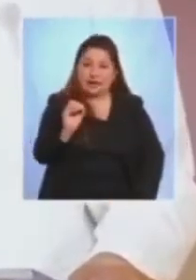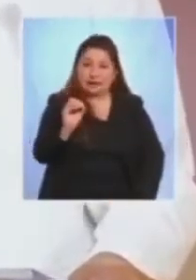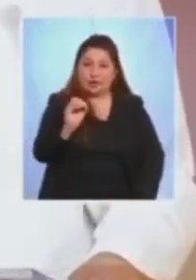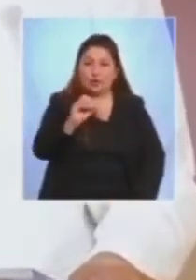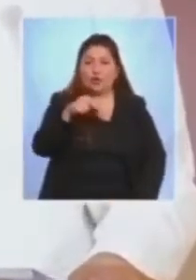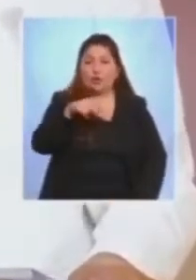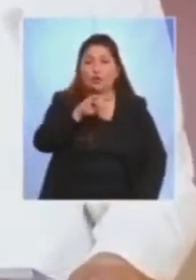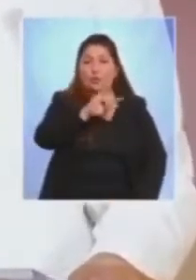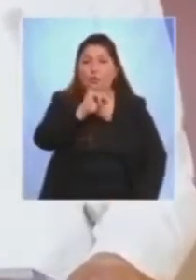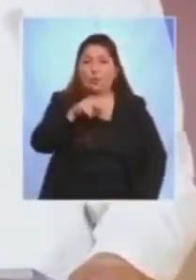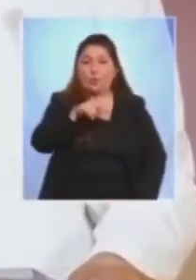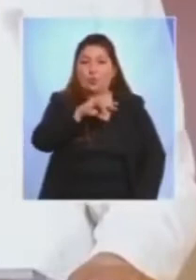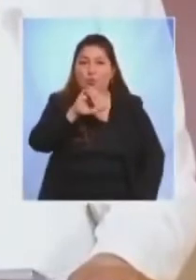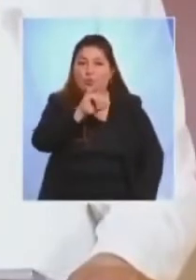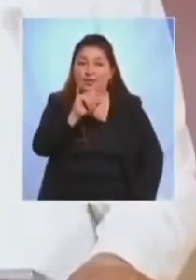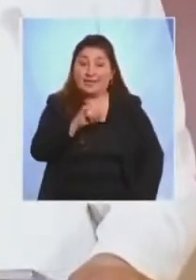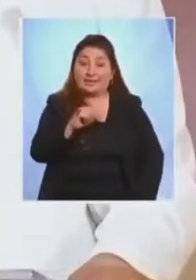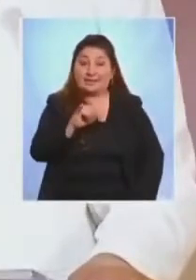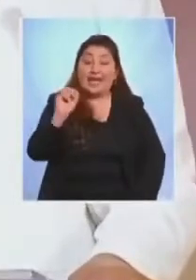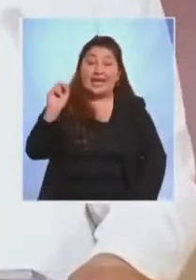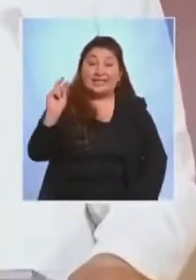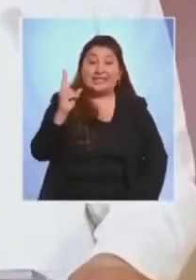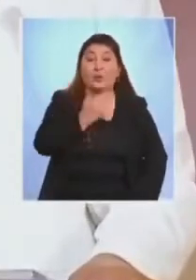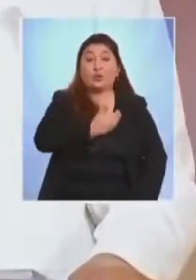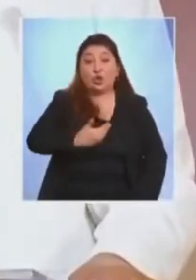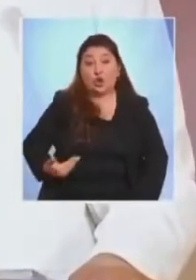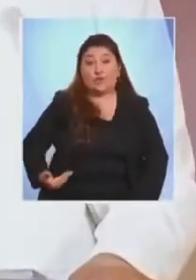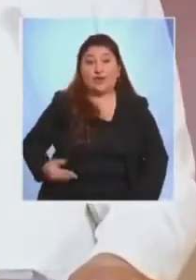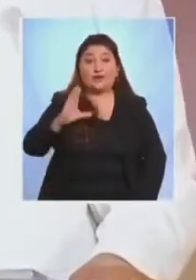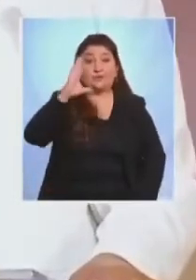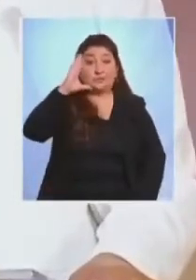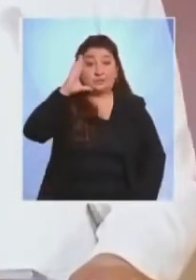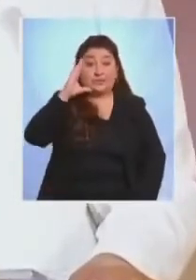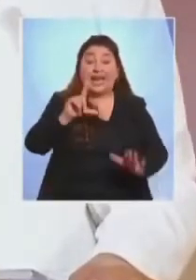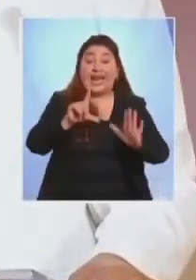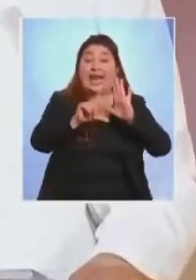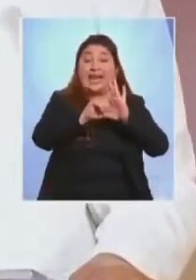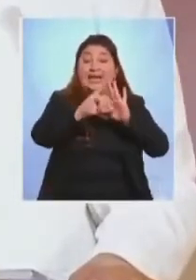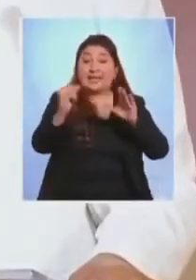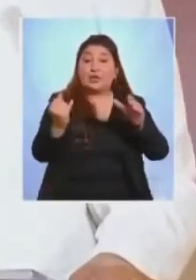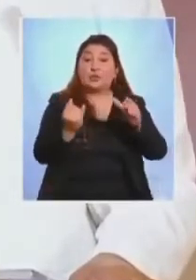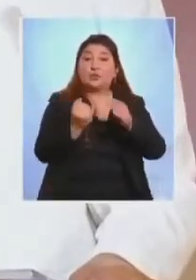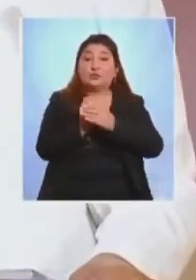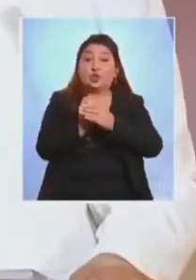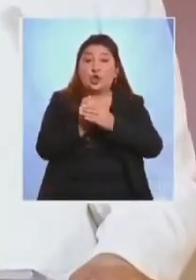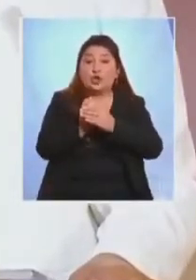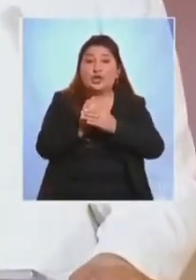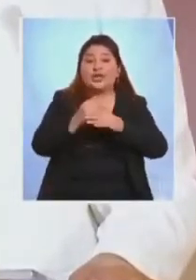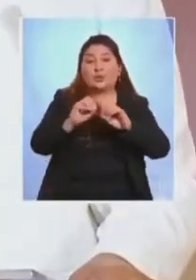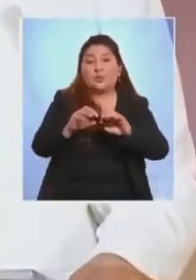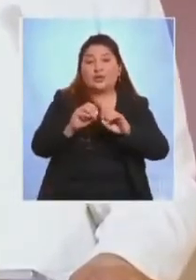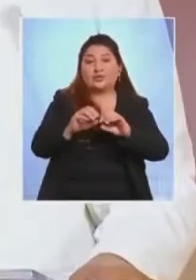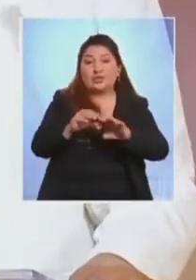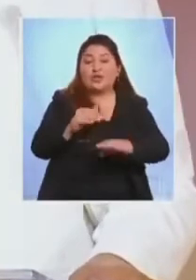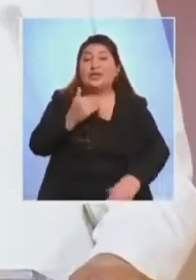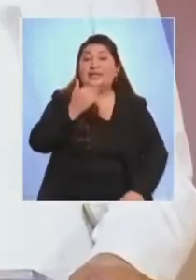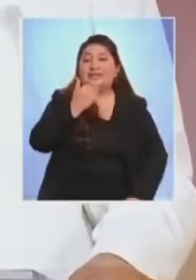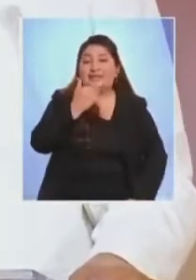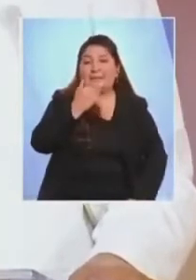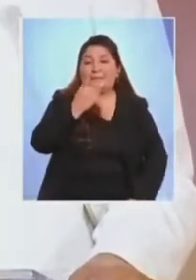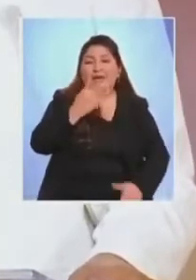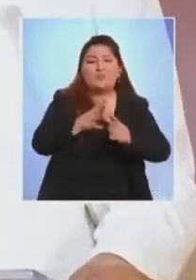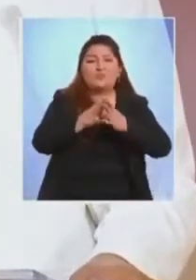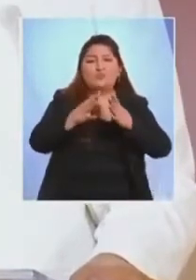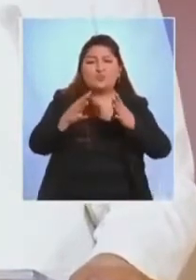de la presidenta Bachelet II, la ley de inclusión de la educación también encontró mucha reticencia de parte de su